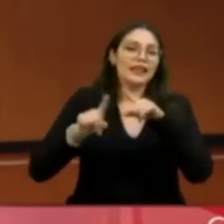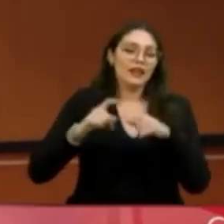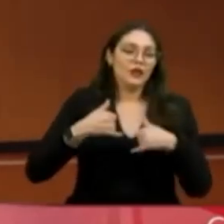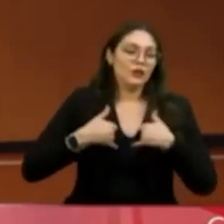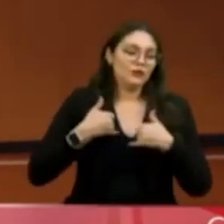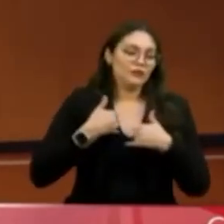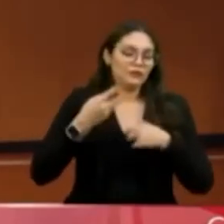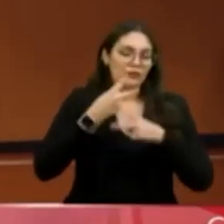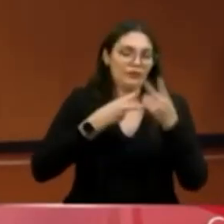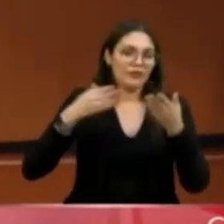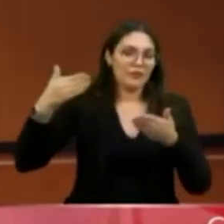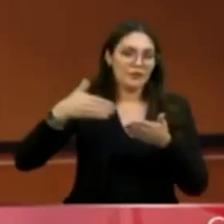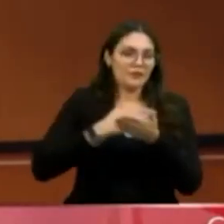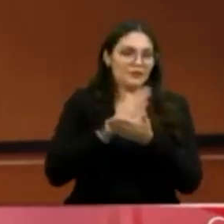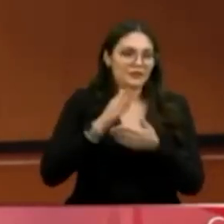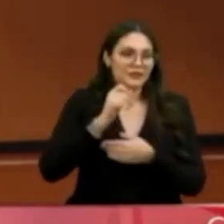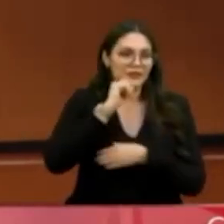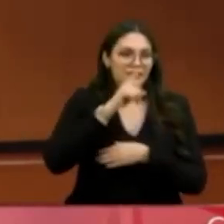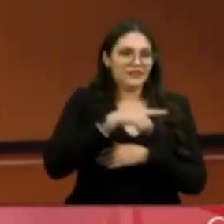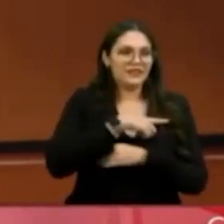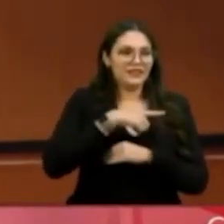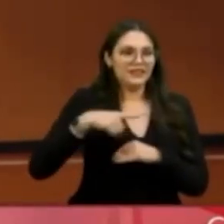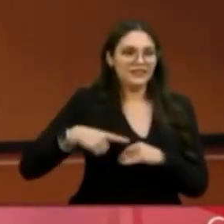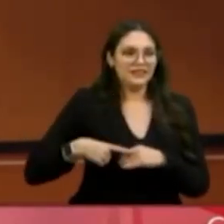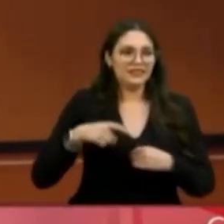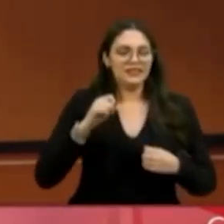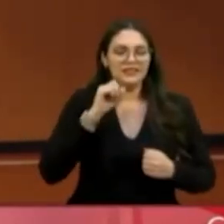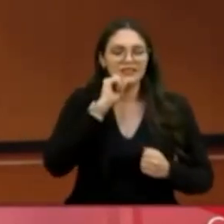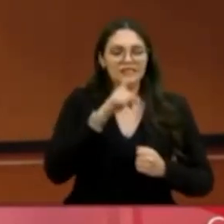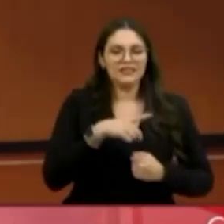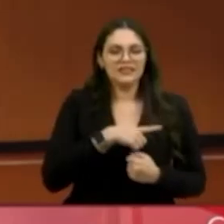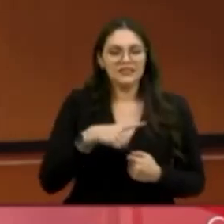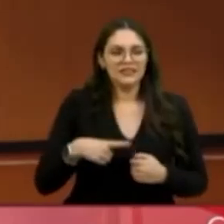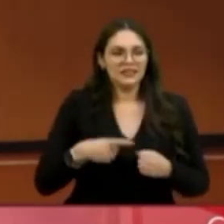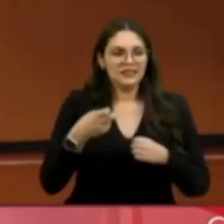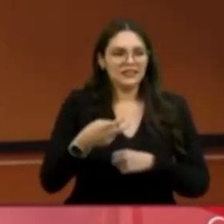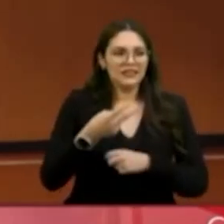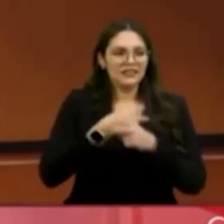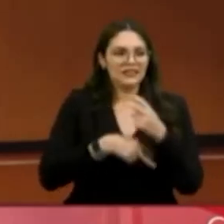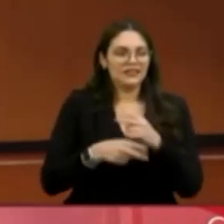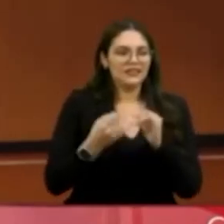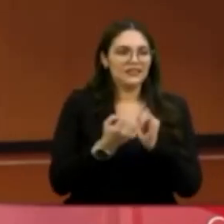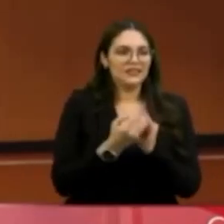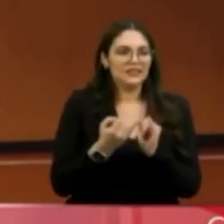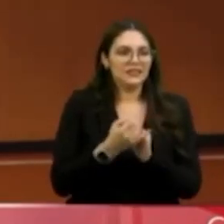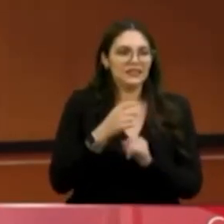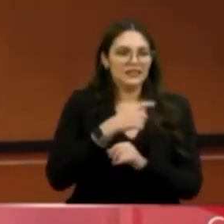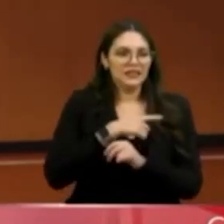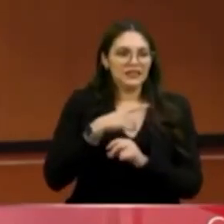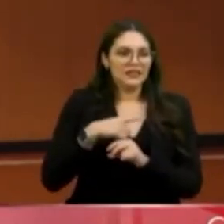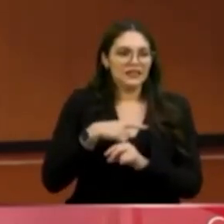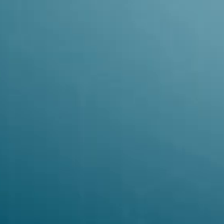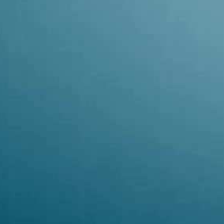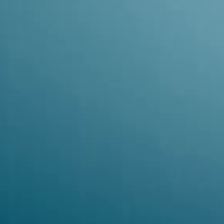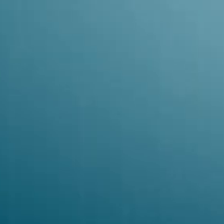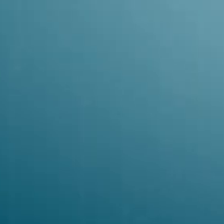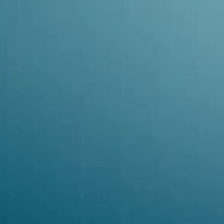los ahora 4 aeropuertos internacionales, gracias a la construcción del Aeropuerto Internacional de Tulum.